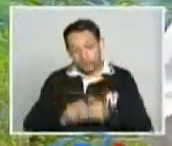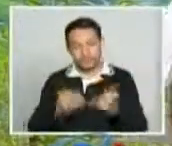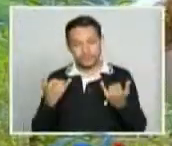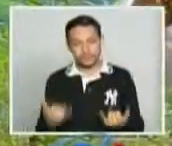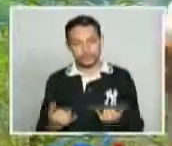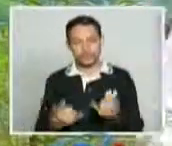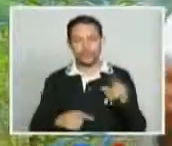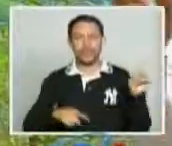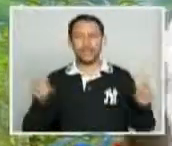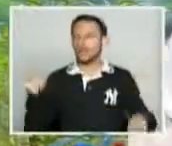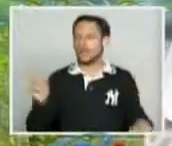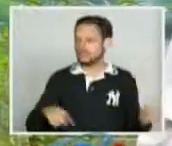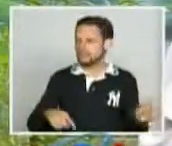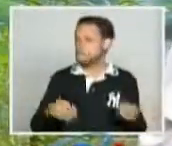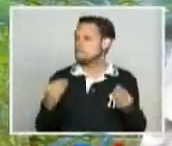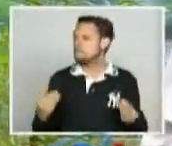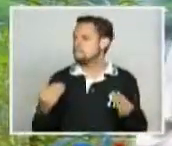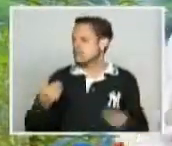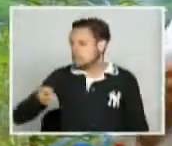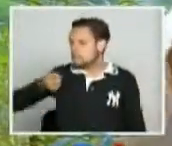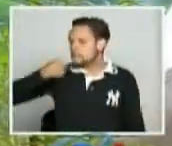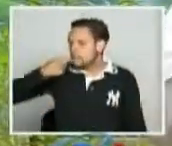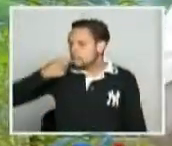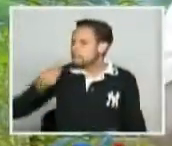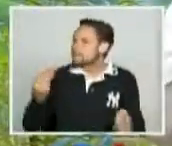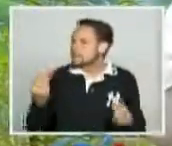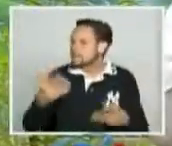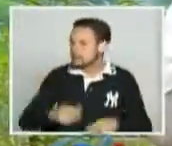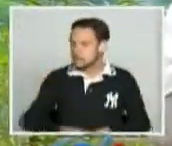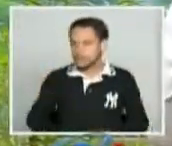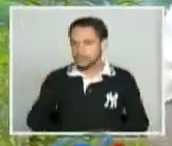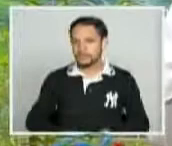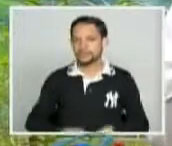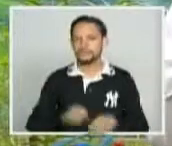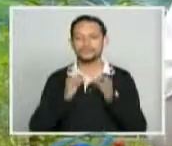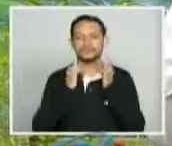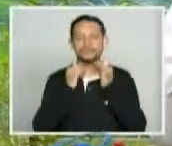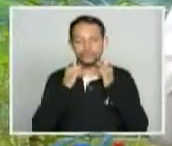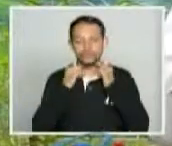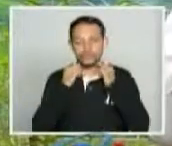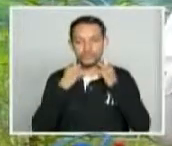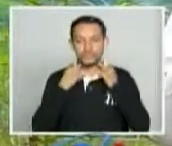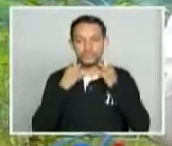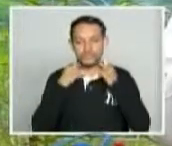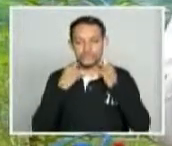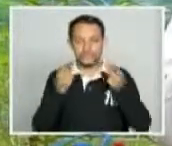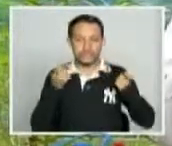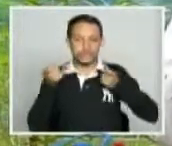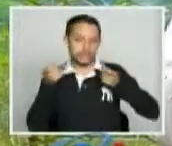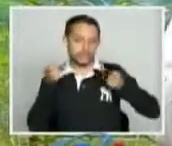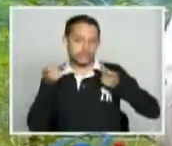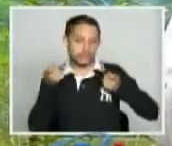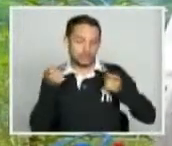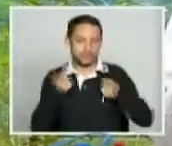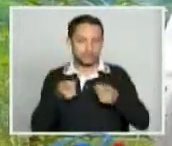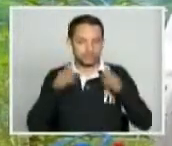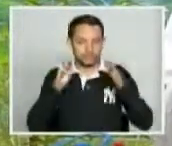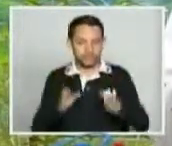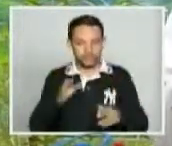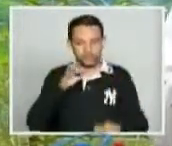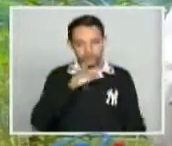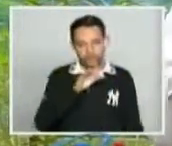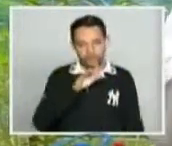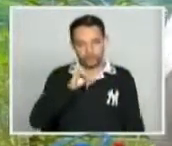la gente dice, ¿yo por qué tengo que tomar eso todos los días? La tiroides necesita una sustancia que se llama